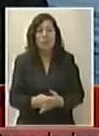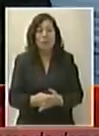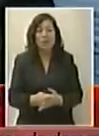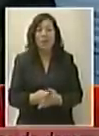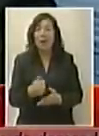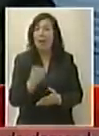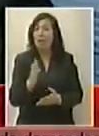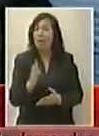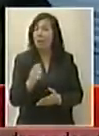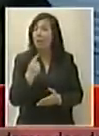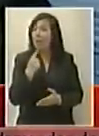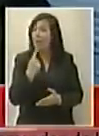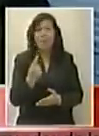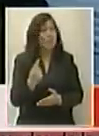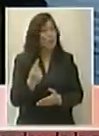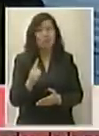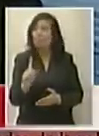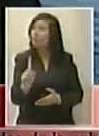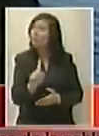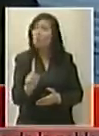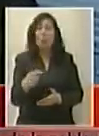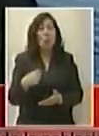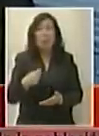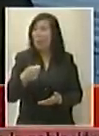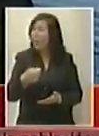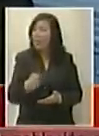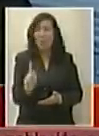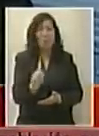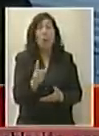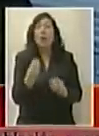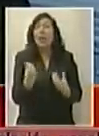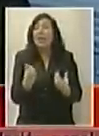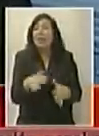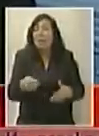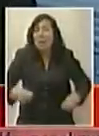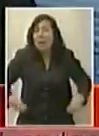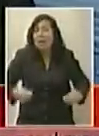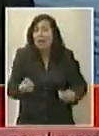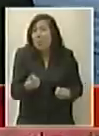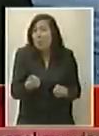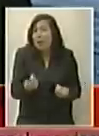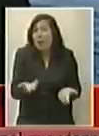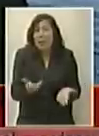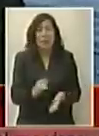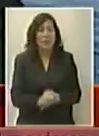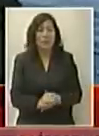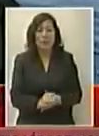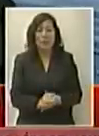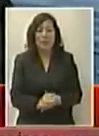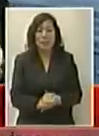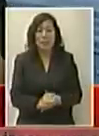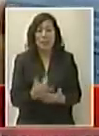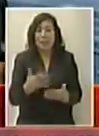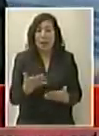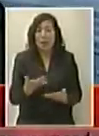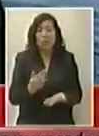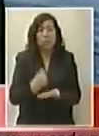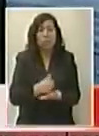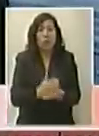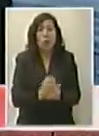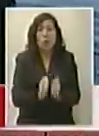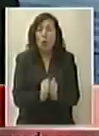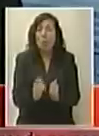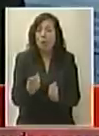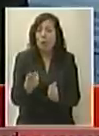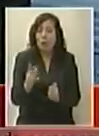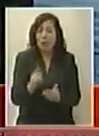la fpi te dice no no te puedo devolver nada porque ya me gasté esa plata Ya me la repartí como